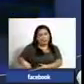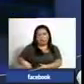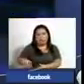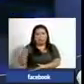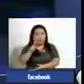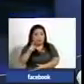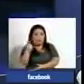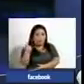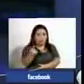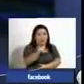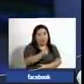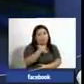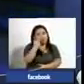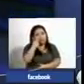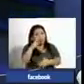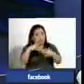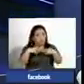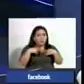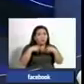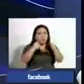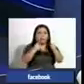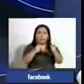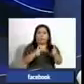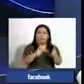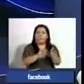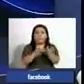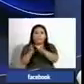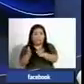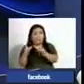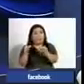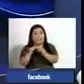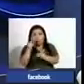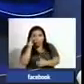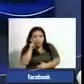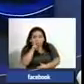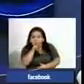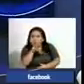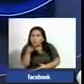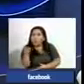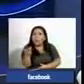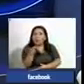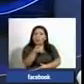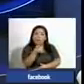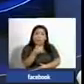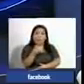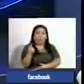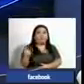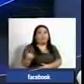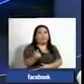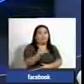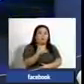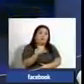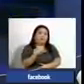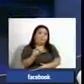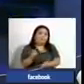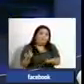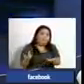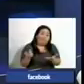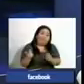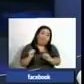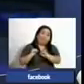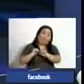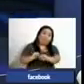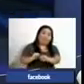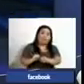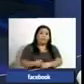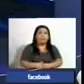la mayoría, se recupera de esta enfermedad, también vemos las alarmantes cifras de quienes no lo logran